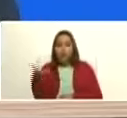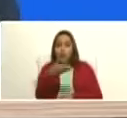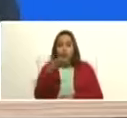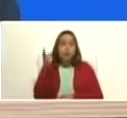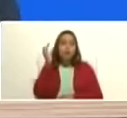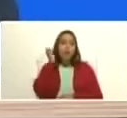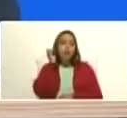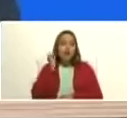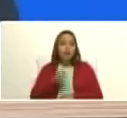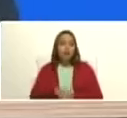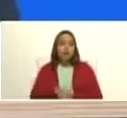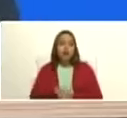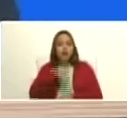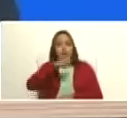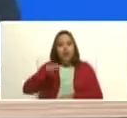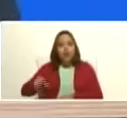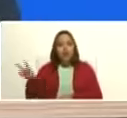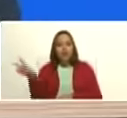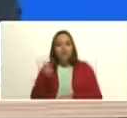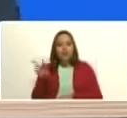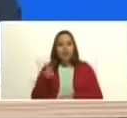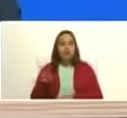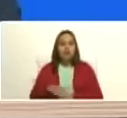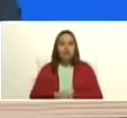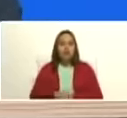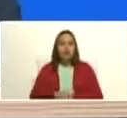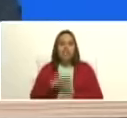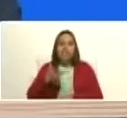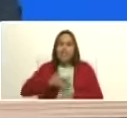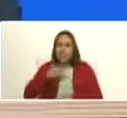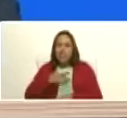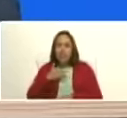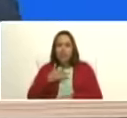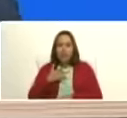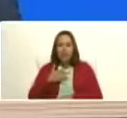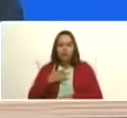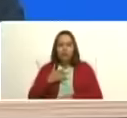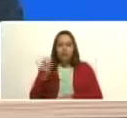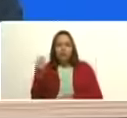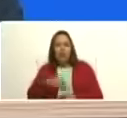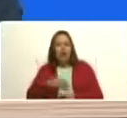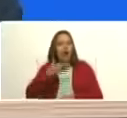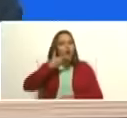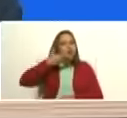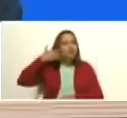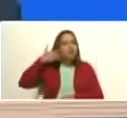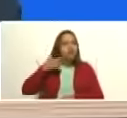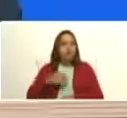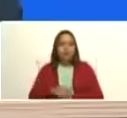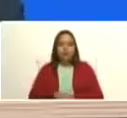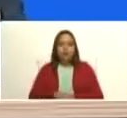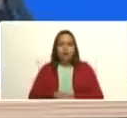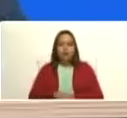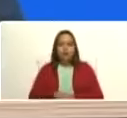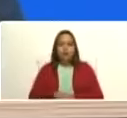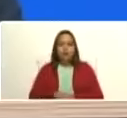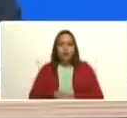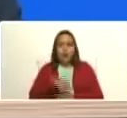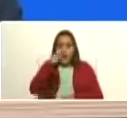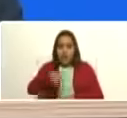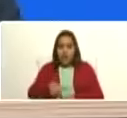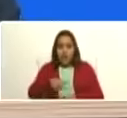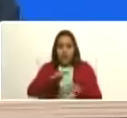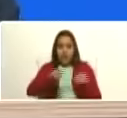mujeres, los venezolanos y venezolanas, sentimos cada vez más orgullo de ser de esta